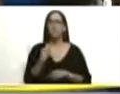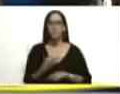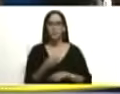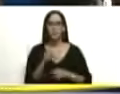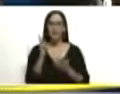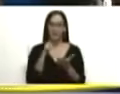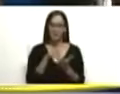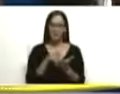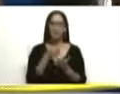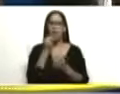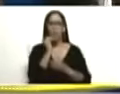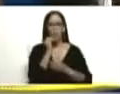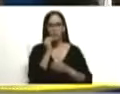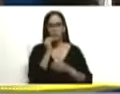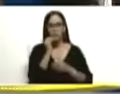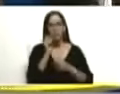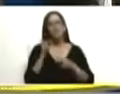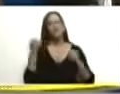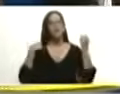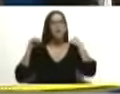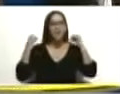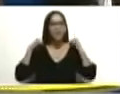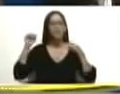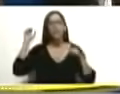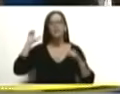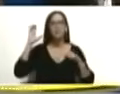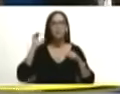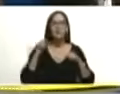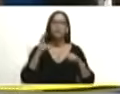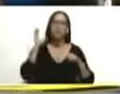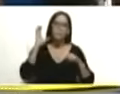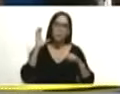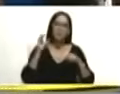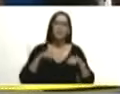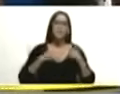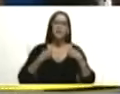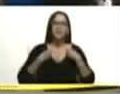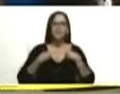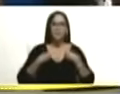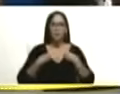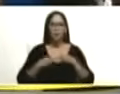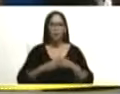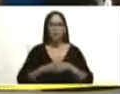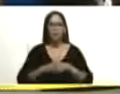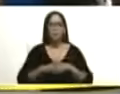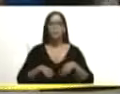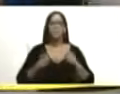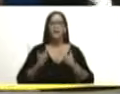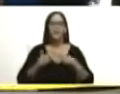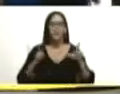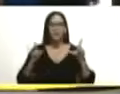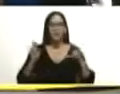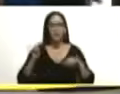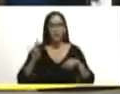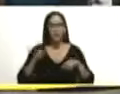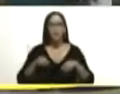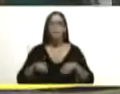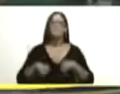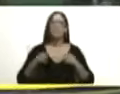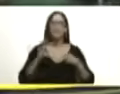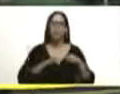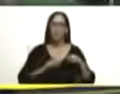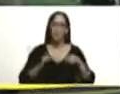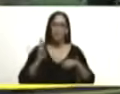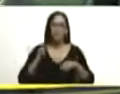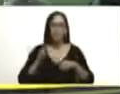aquí tienes la juventud rebelde, patriota y tu patria más viva que nunca, más libre que nunca, más soberana que